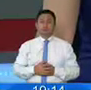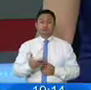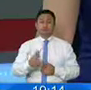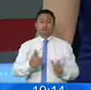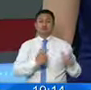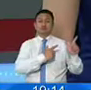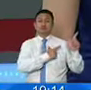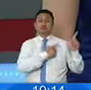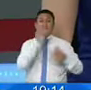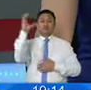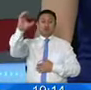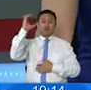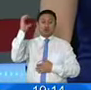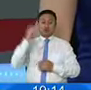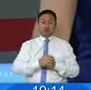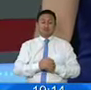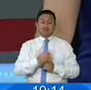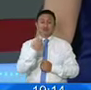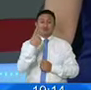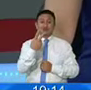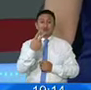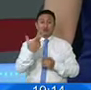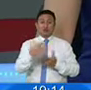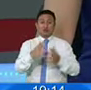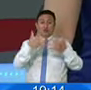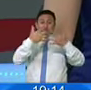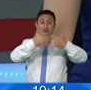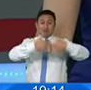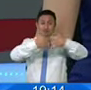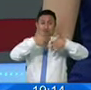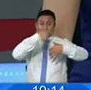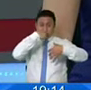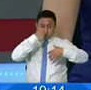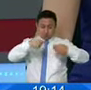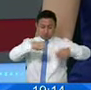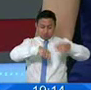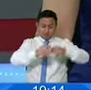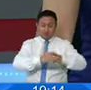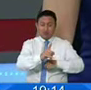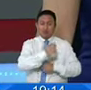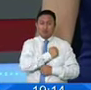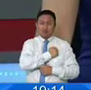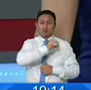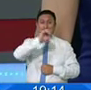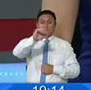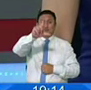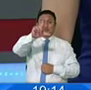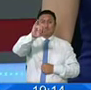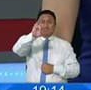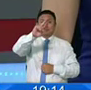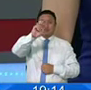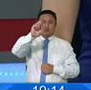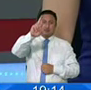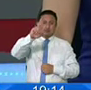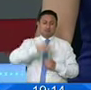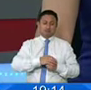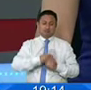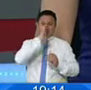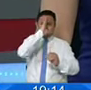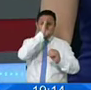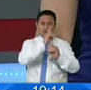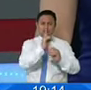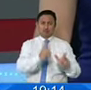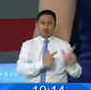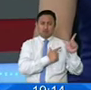El ejército colombiano desmanteló dos laboratorios de cocaína pertenecientes al grupo de Oliver Sinisterra. El objetivo de los